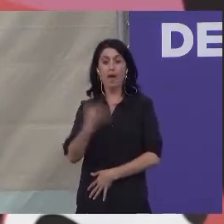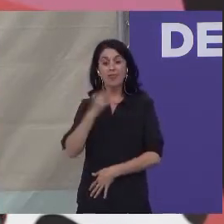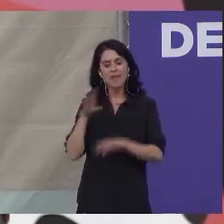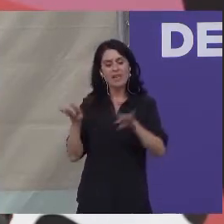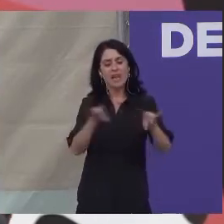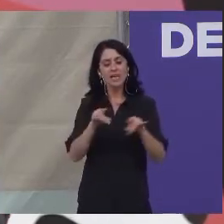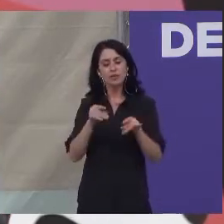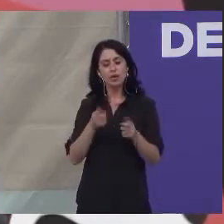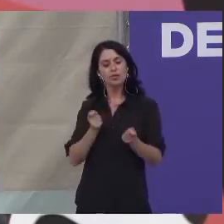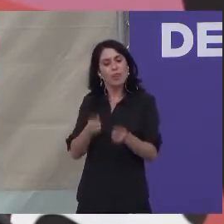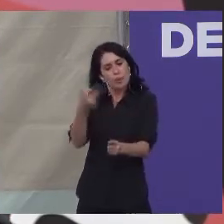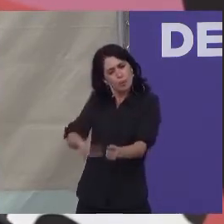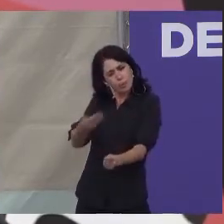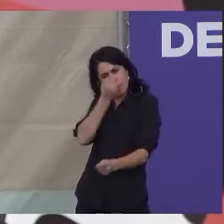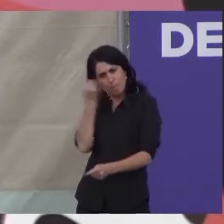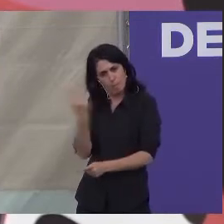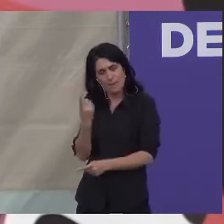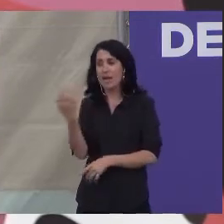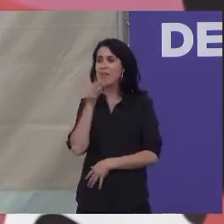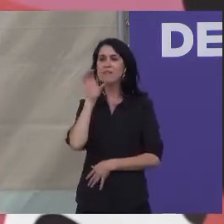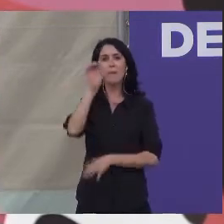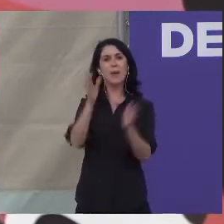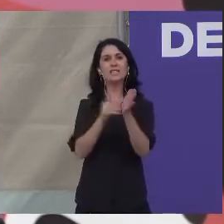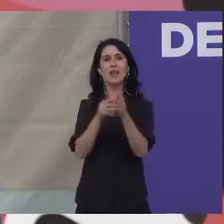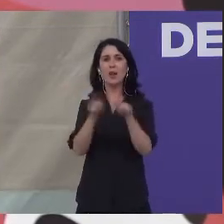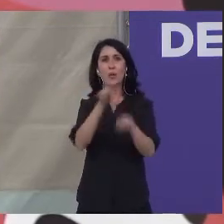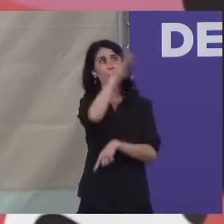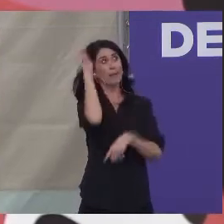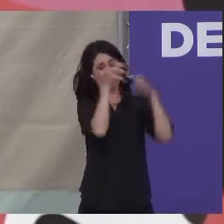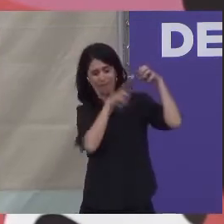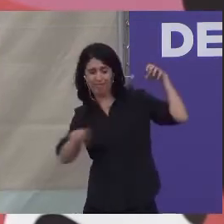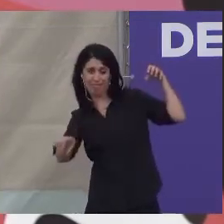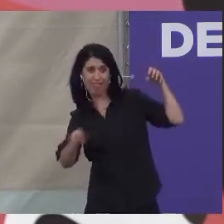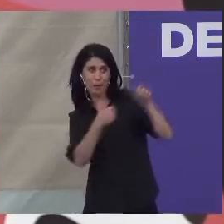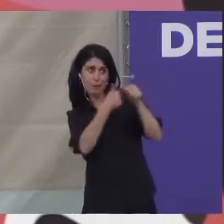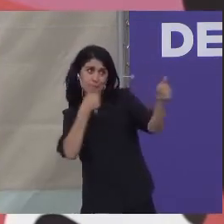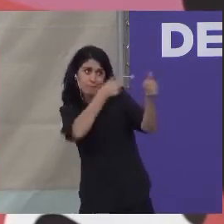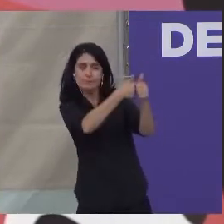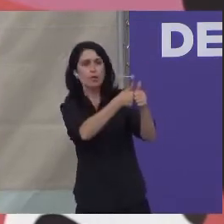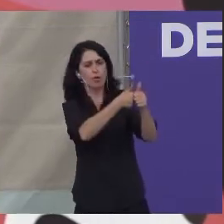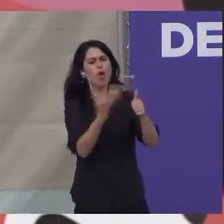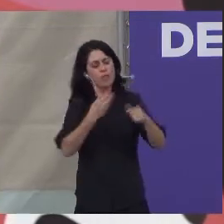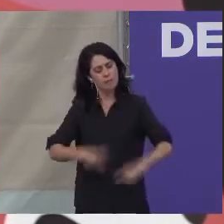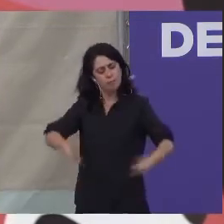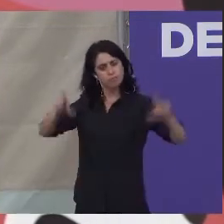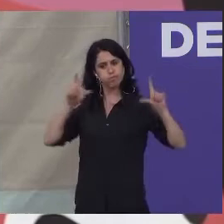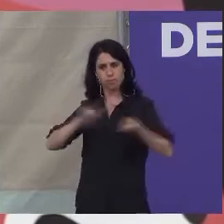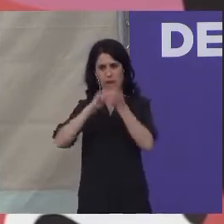Toca construir un País Valencià que no sea una sucursal de Madrid, sino que sea protagonista del cambio.